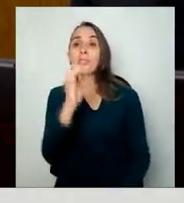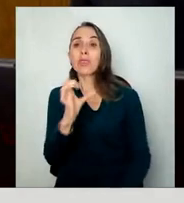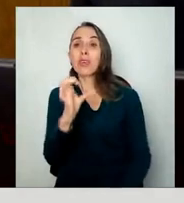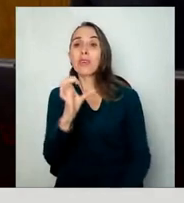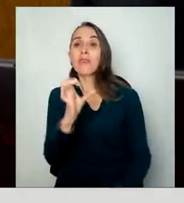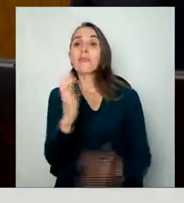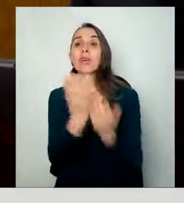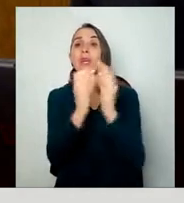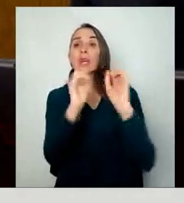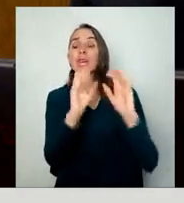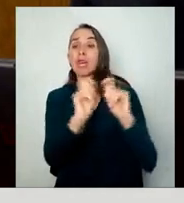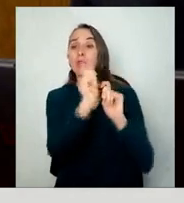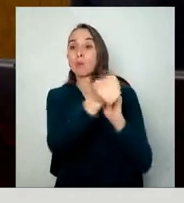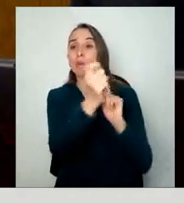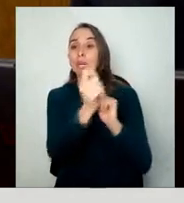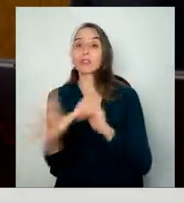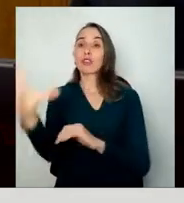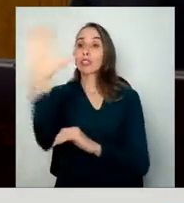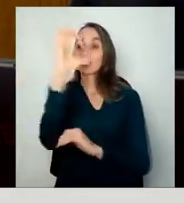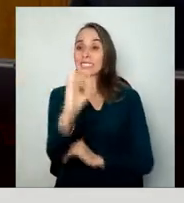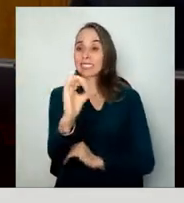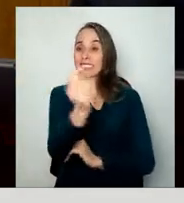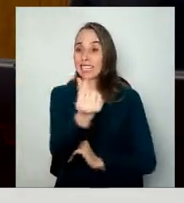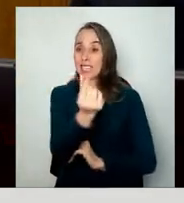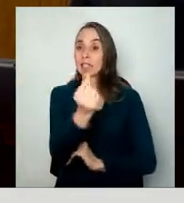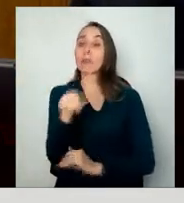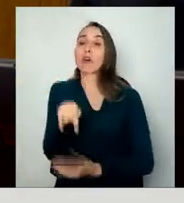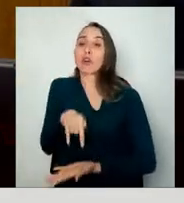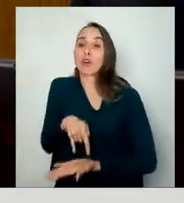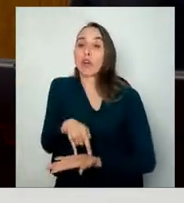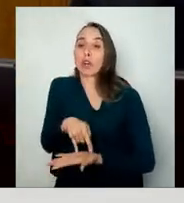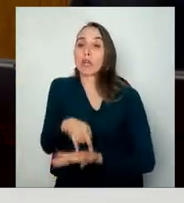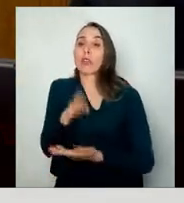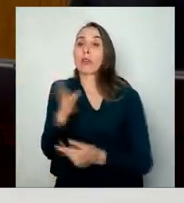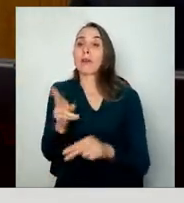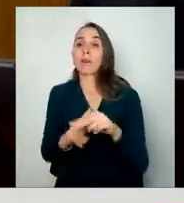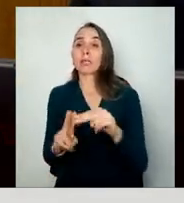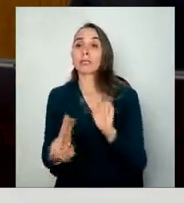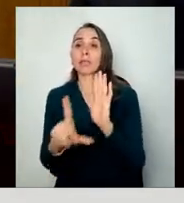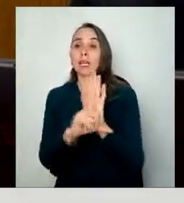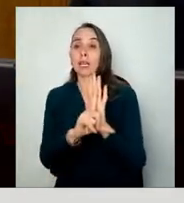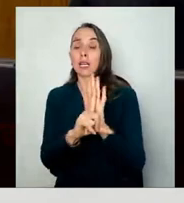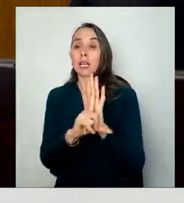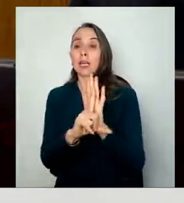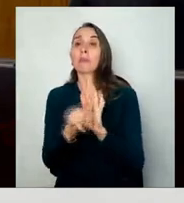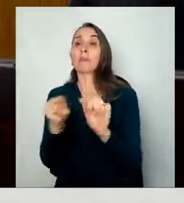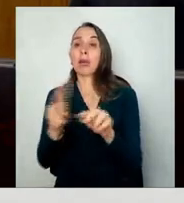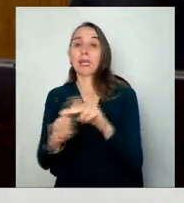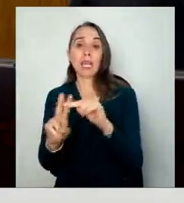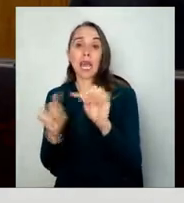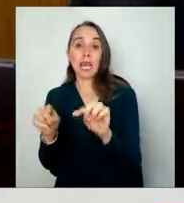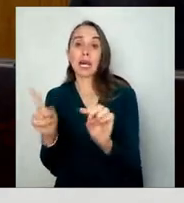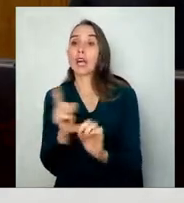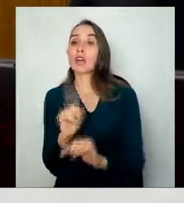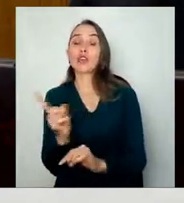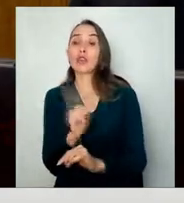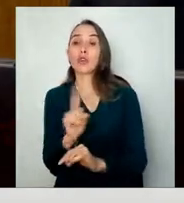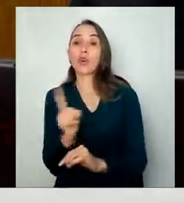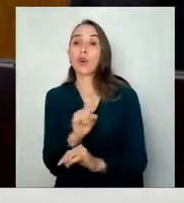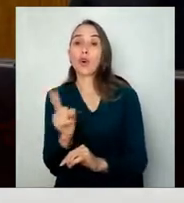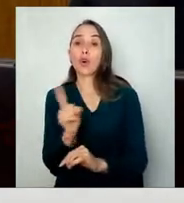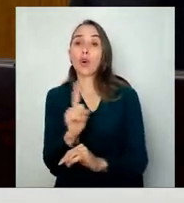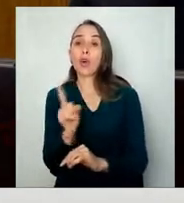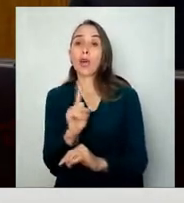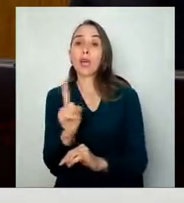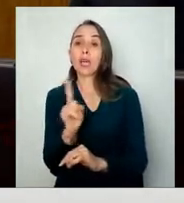entendiendo que este Congreso Nacional tiene que legislar para que aquello suceda porque no es y porque no es